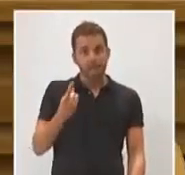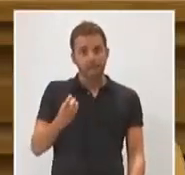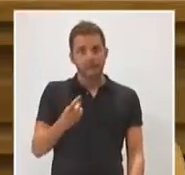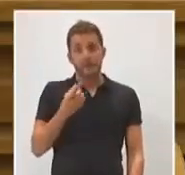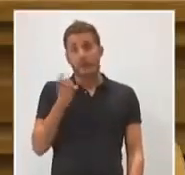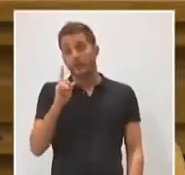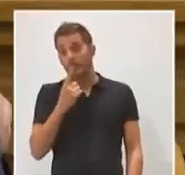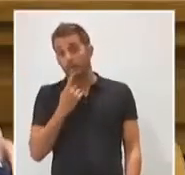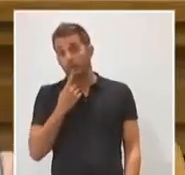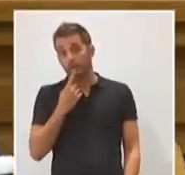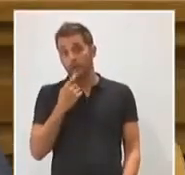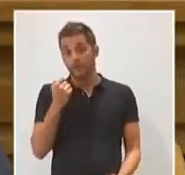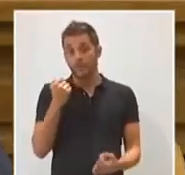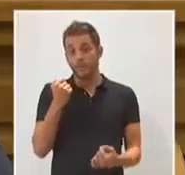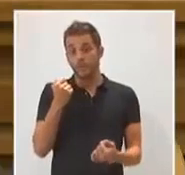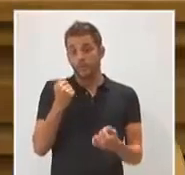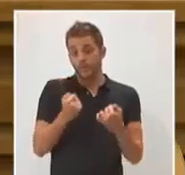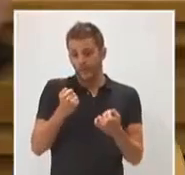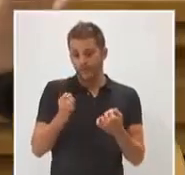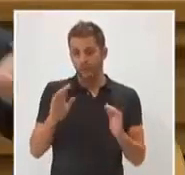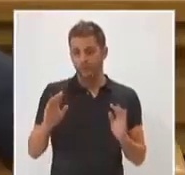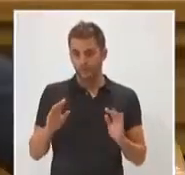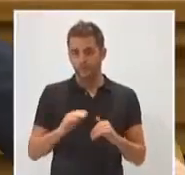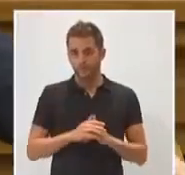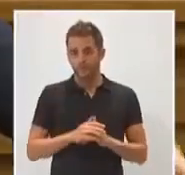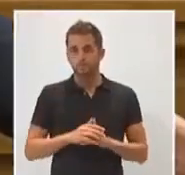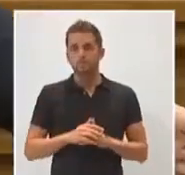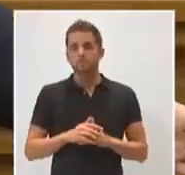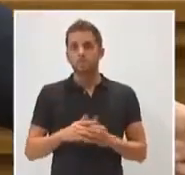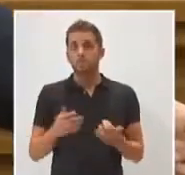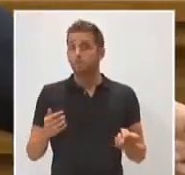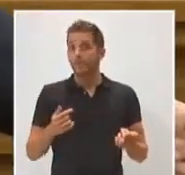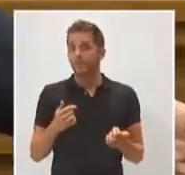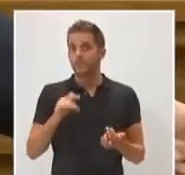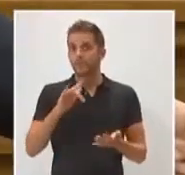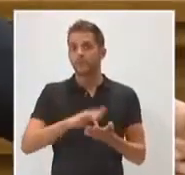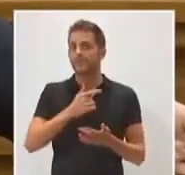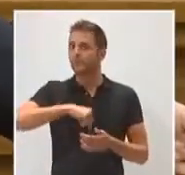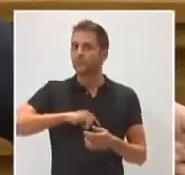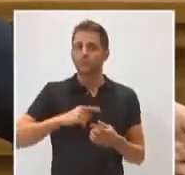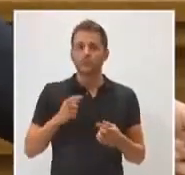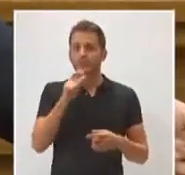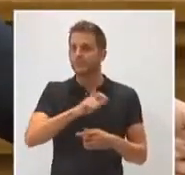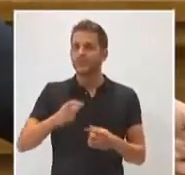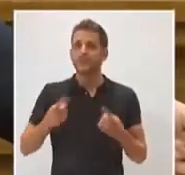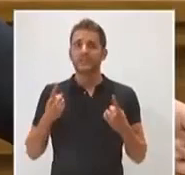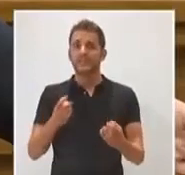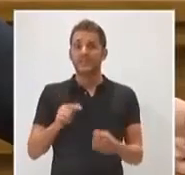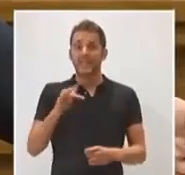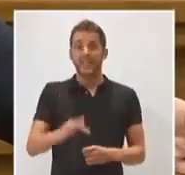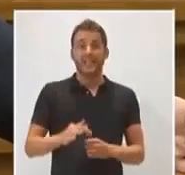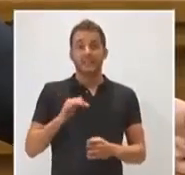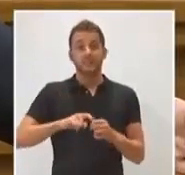pilotos que se ganan las fuerzas privadas pero dicho esto es que necesitamos mucha gente que además va a tener el puesto seguro en